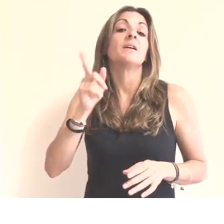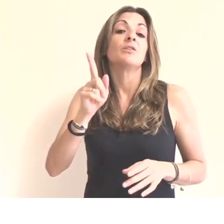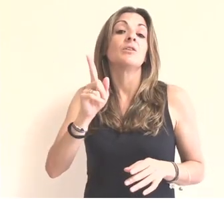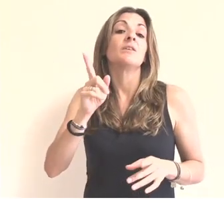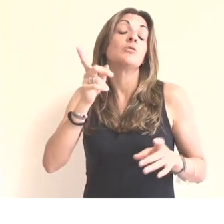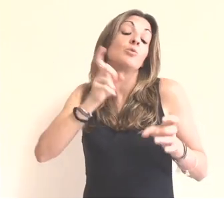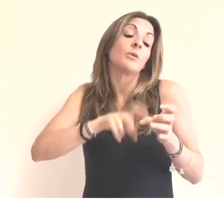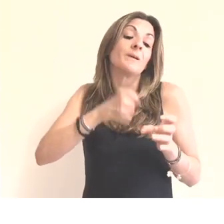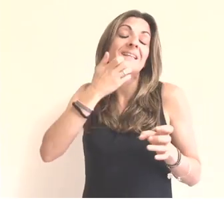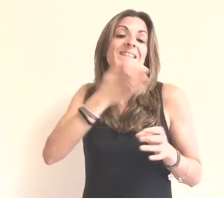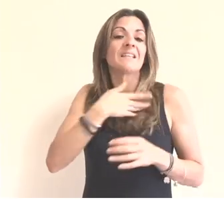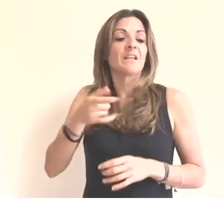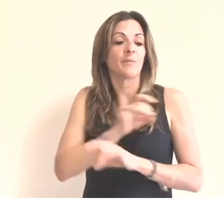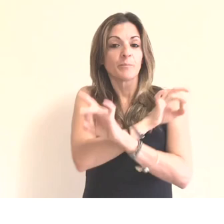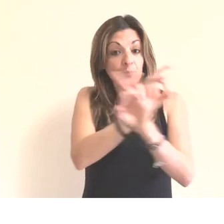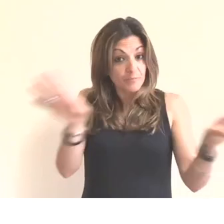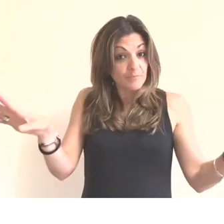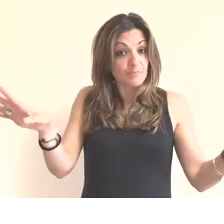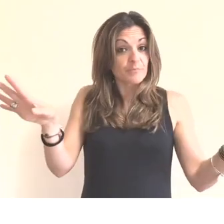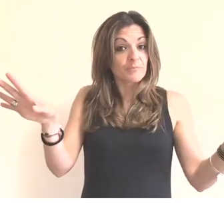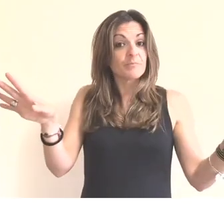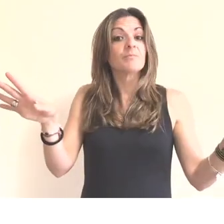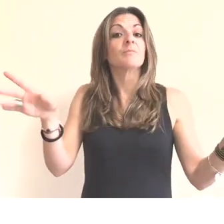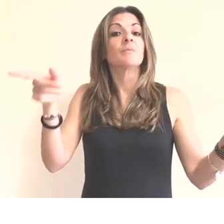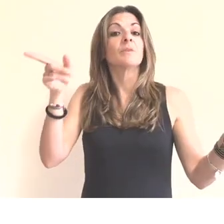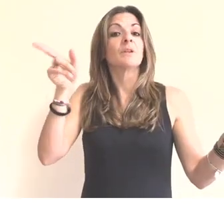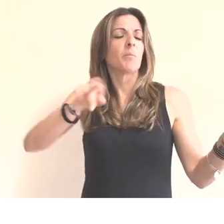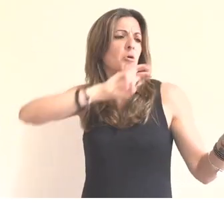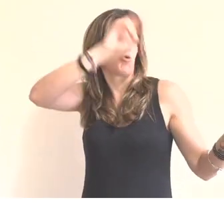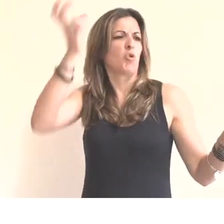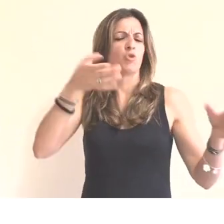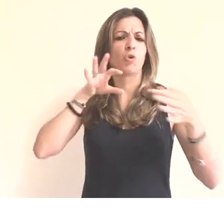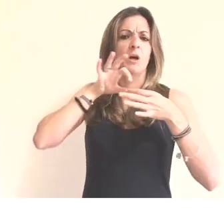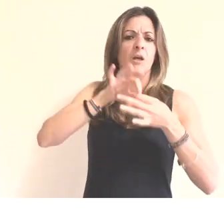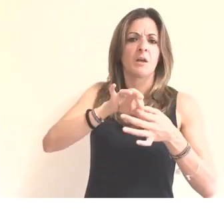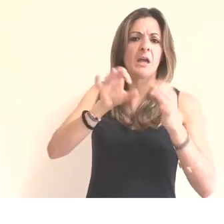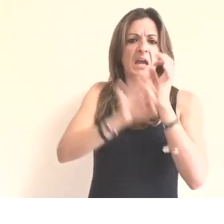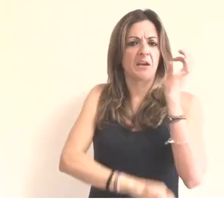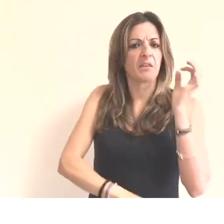www.respirandoazulclarito. Suscríbete apretando la campanilla, sobre todo si quieres